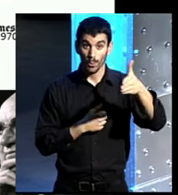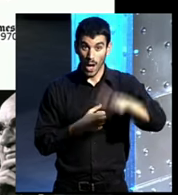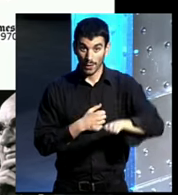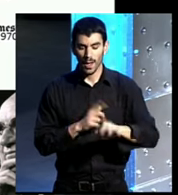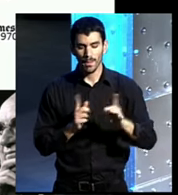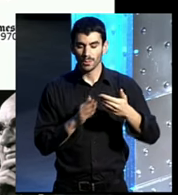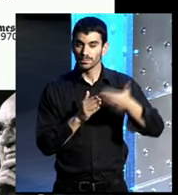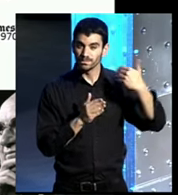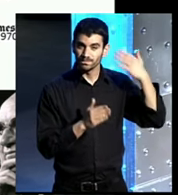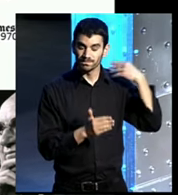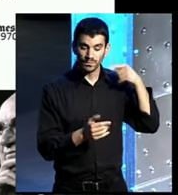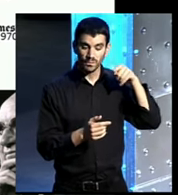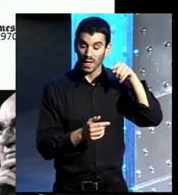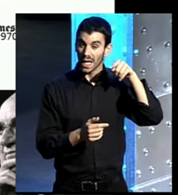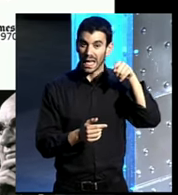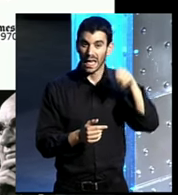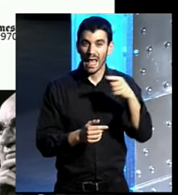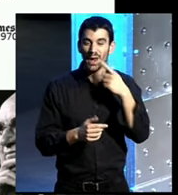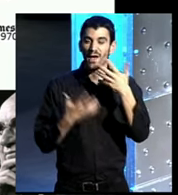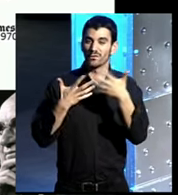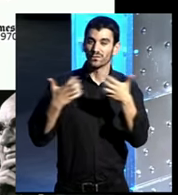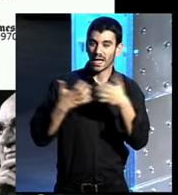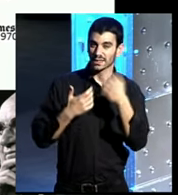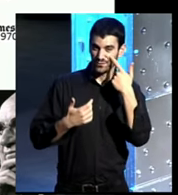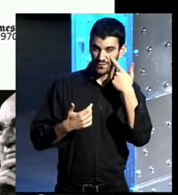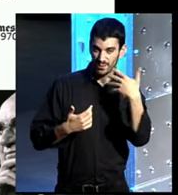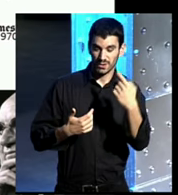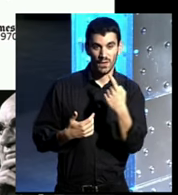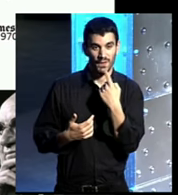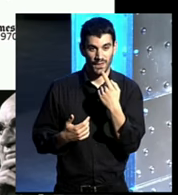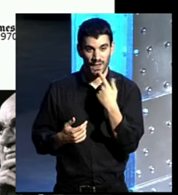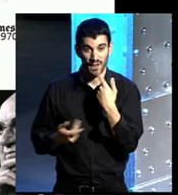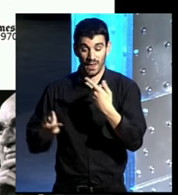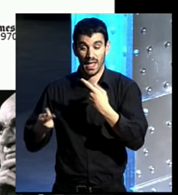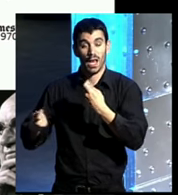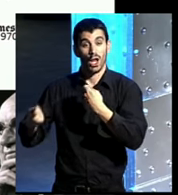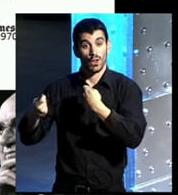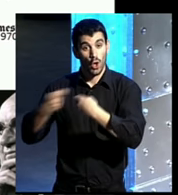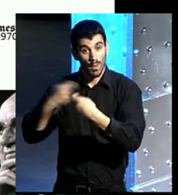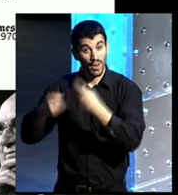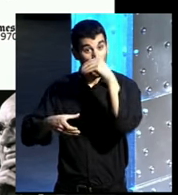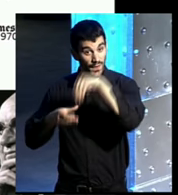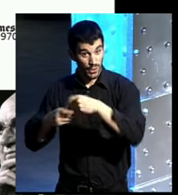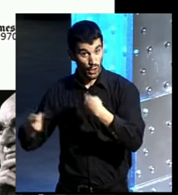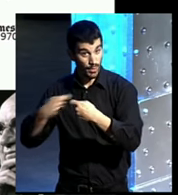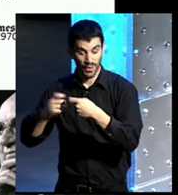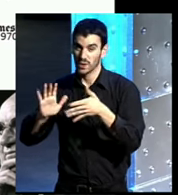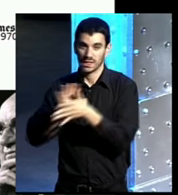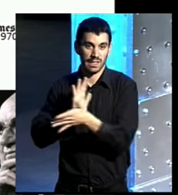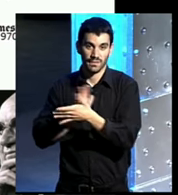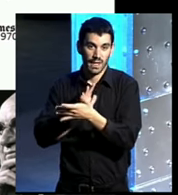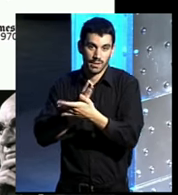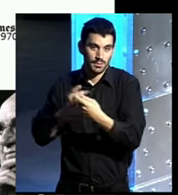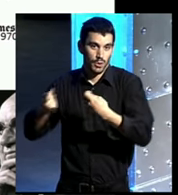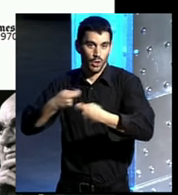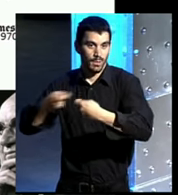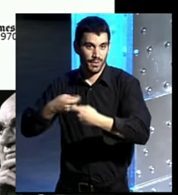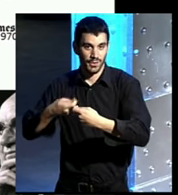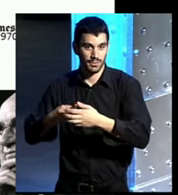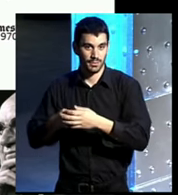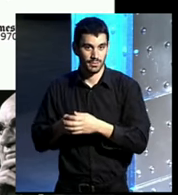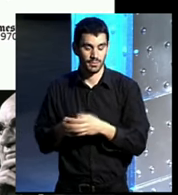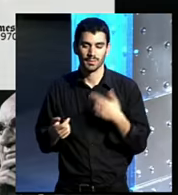atribuido esta conocida frase que dice "The business of business is business", el negocio de los negocios son los negocios, que